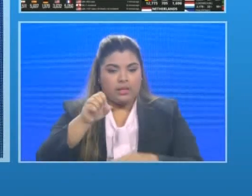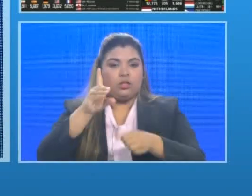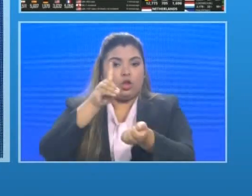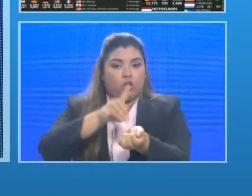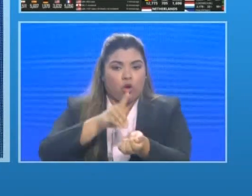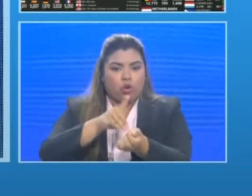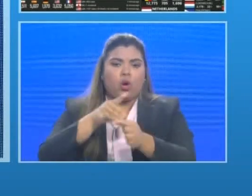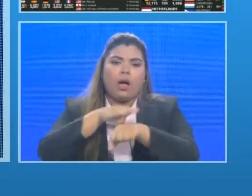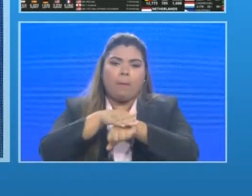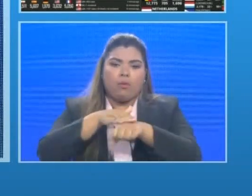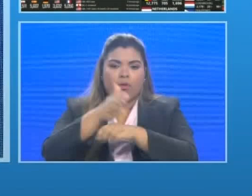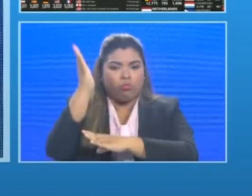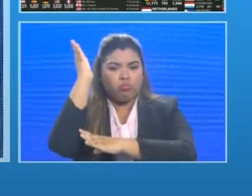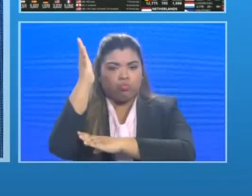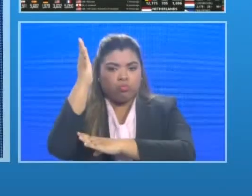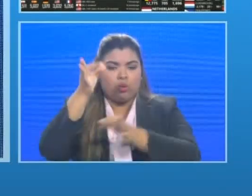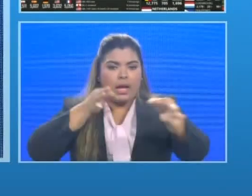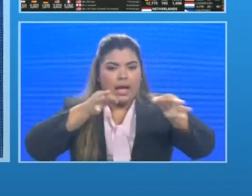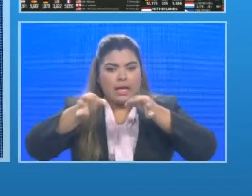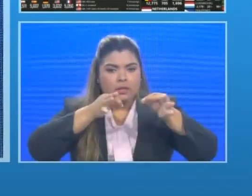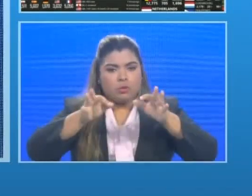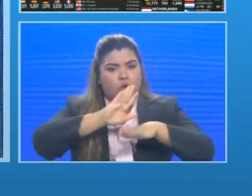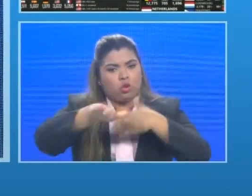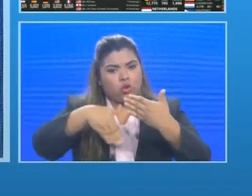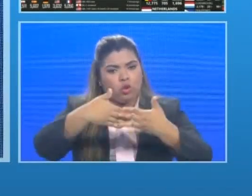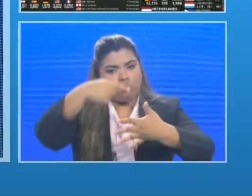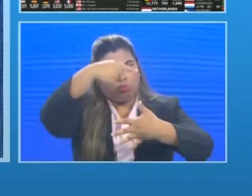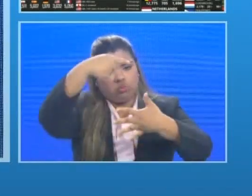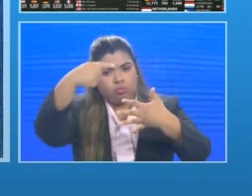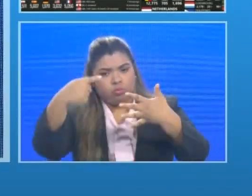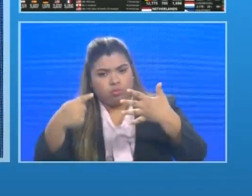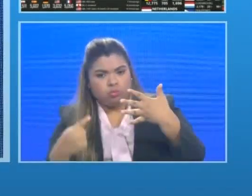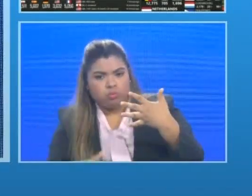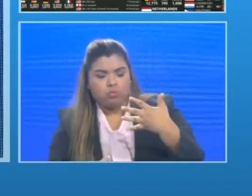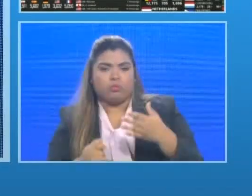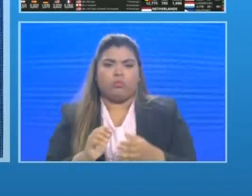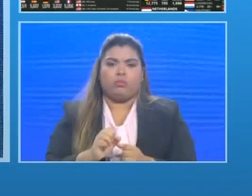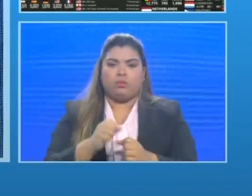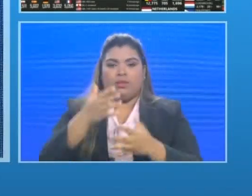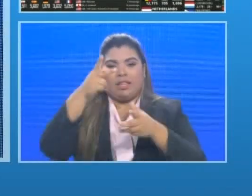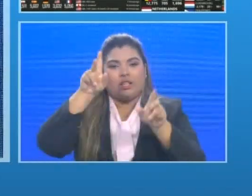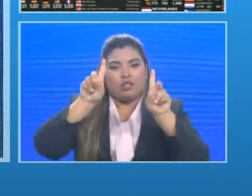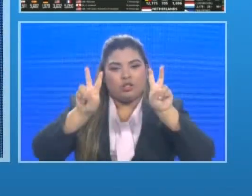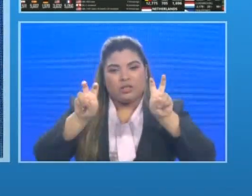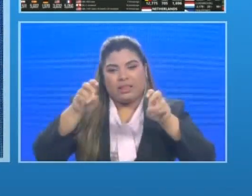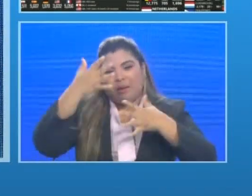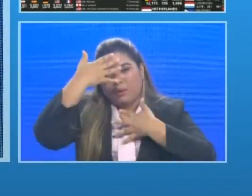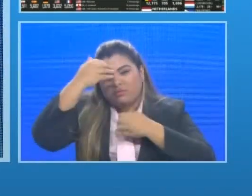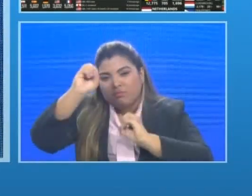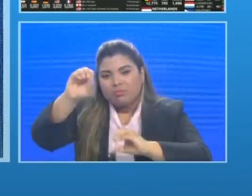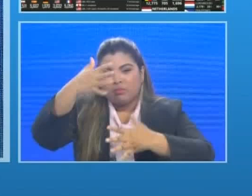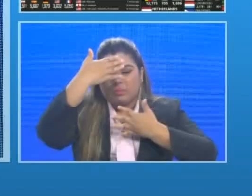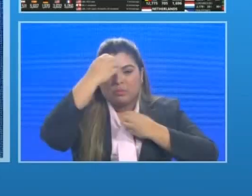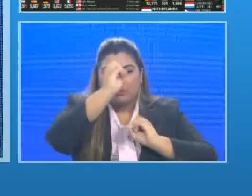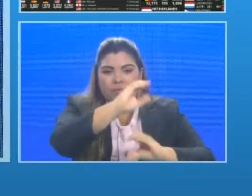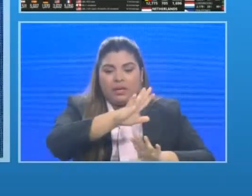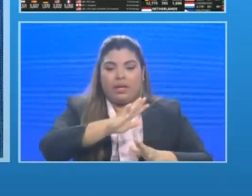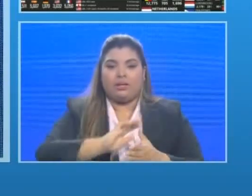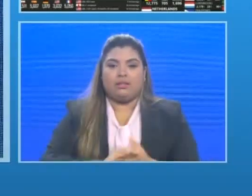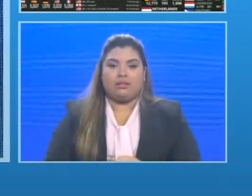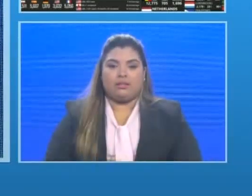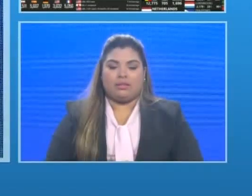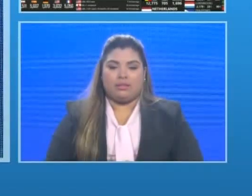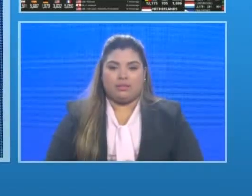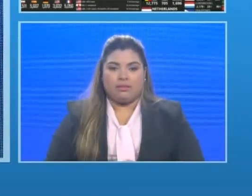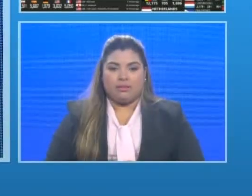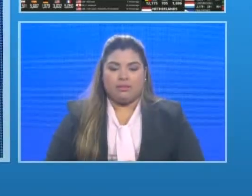presenta cómo está el balance desde el punto de vista epidemiológico y procedemos con los dos otros